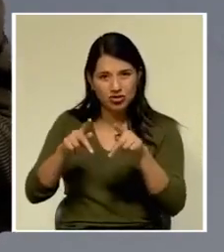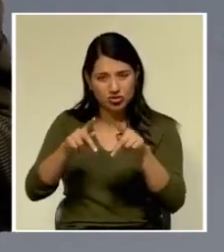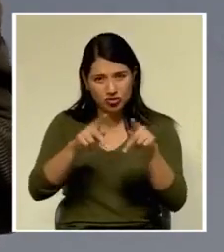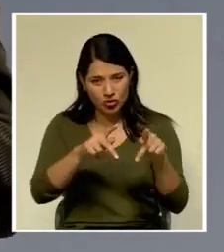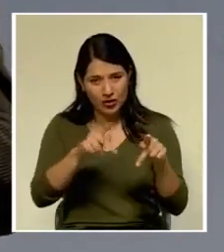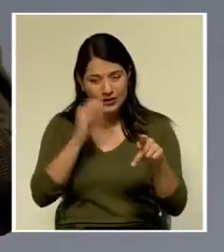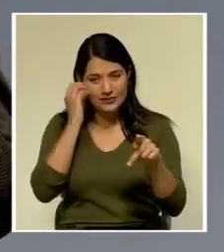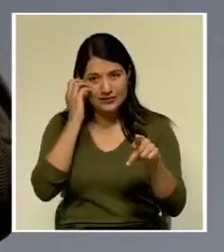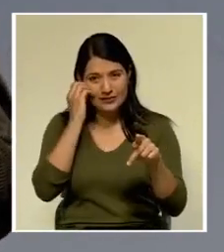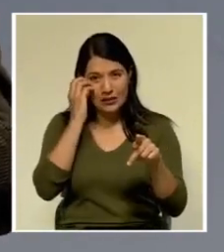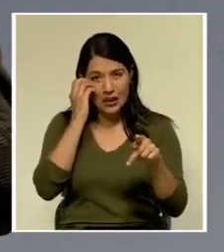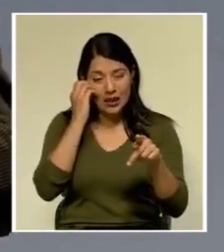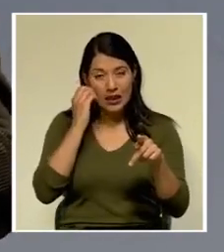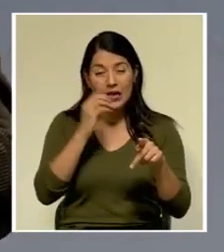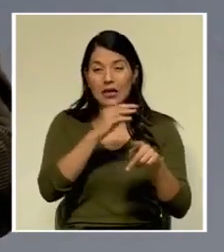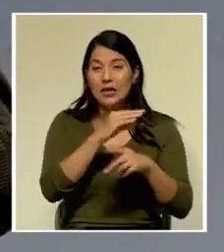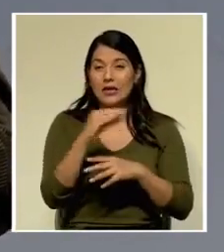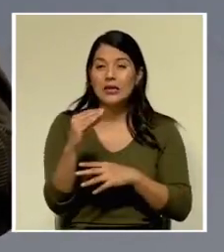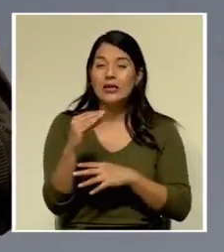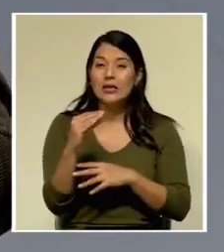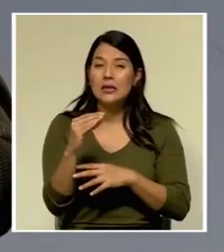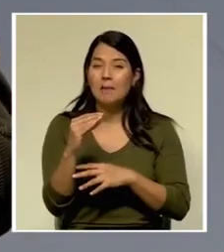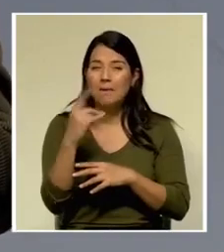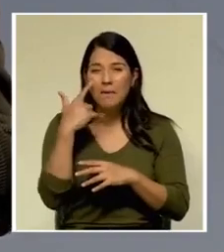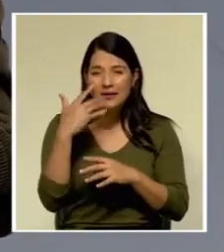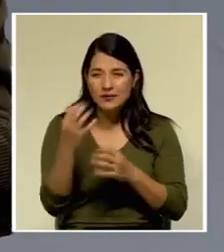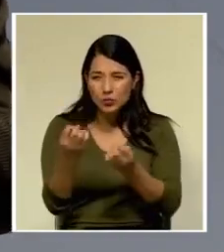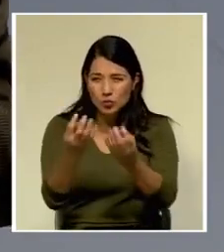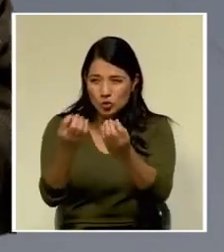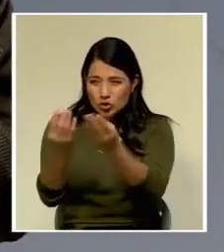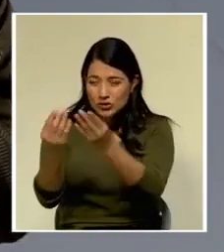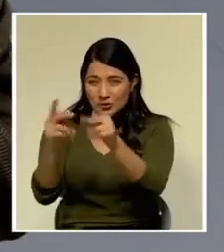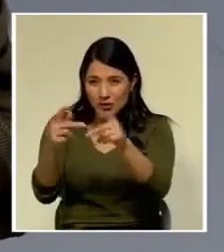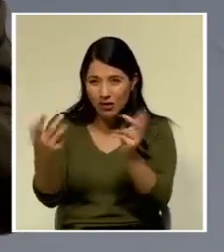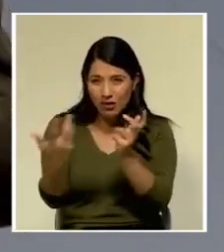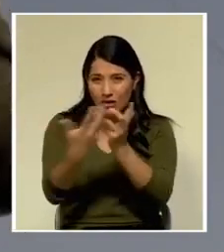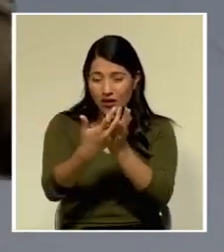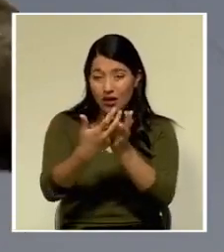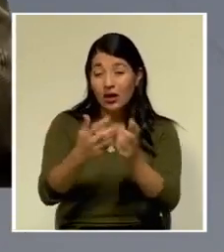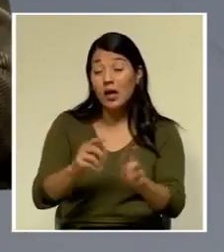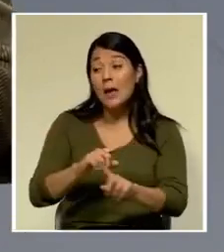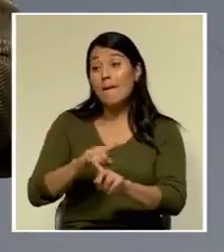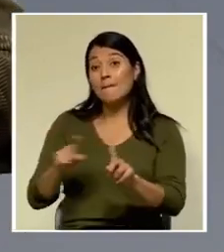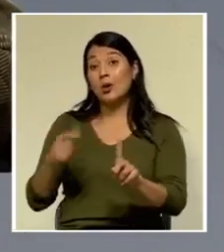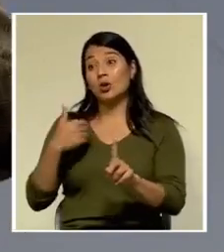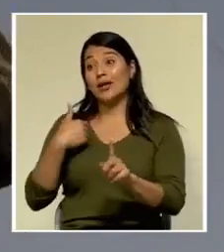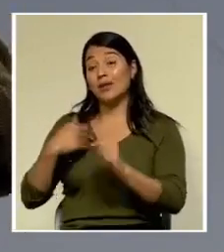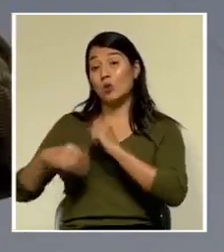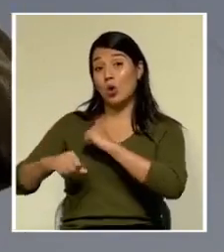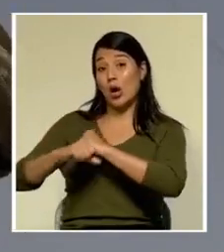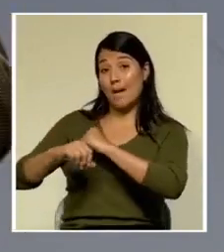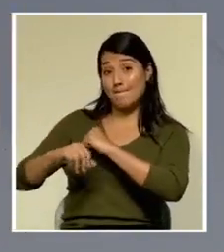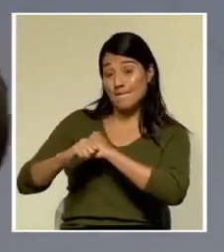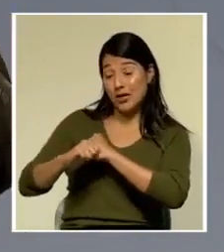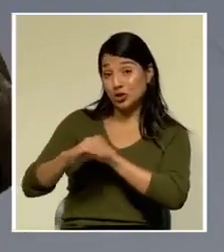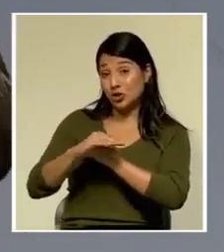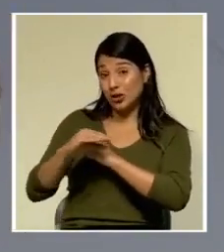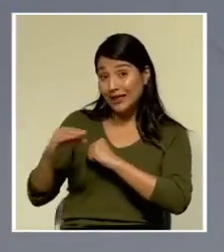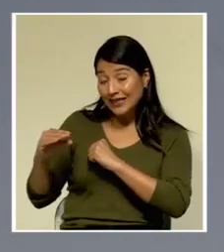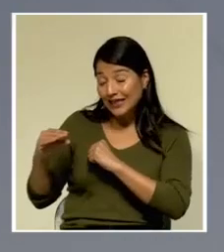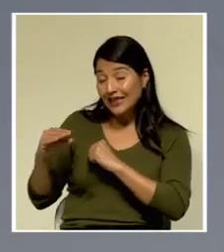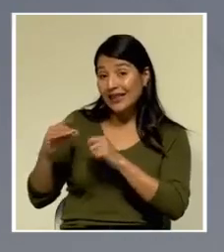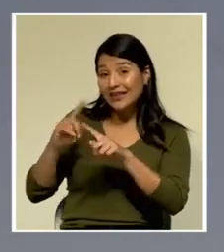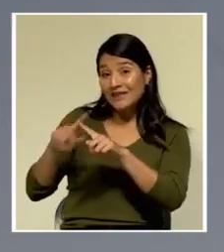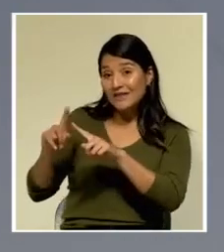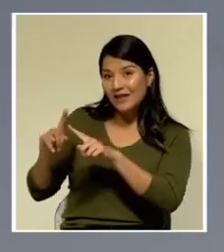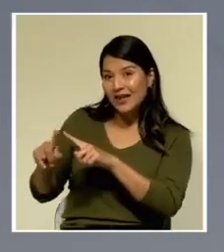confronte a ciertos actores y a ciertos sectores tradicionales, tenemos por otro lado una campaña o una serie de acciones durante esta